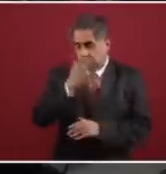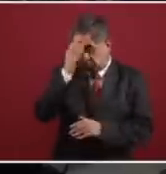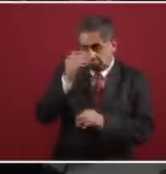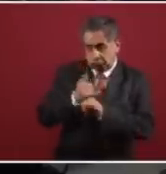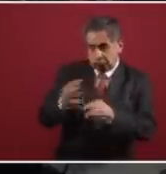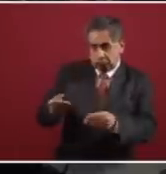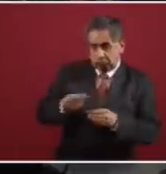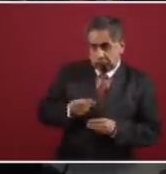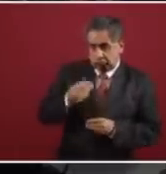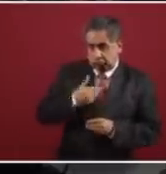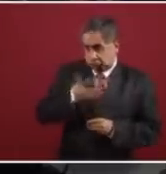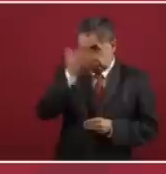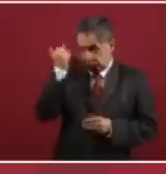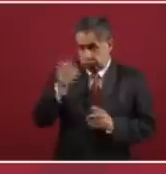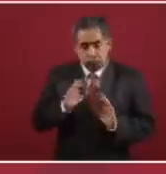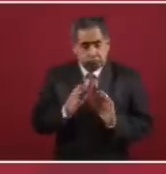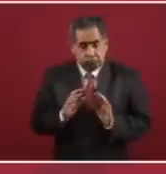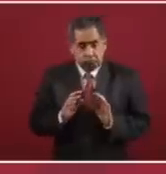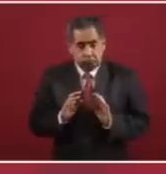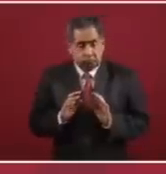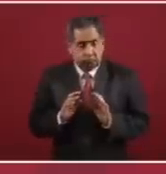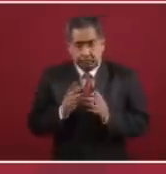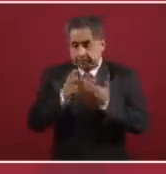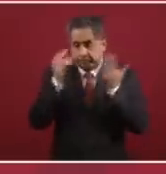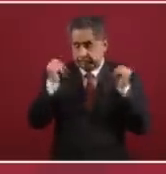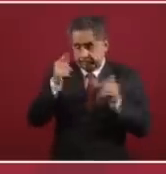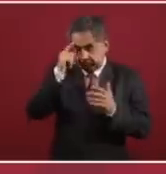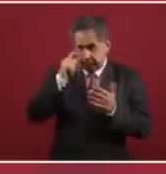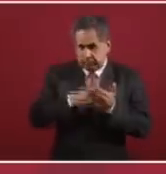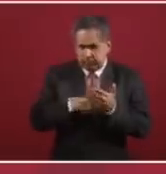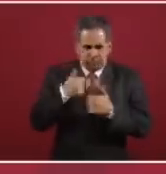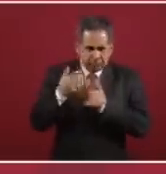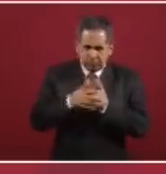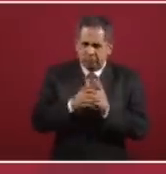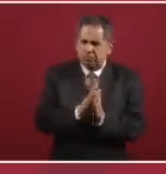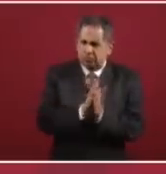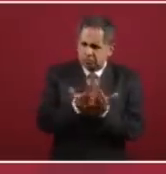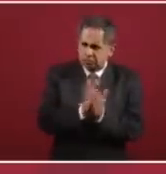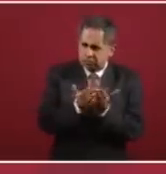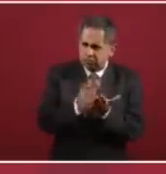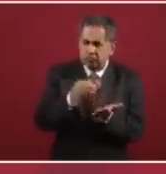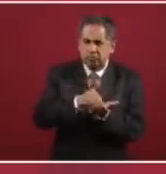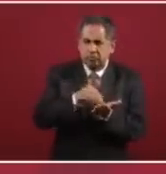que creo que se van a seguir editando los libros.